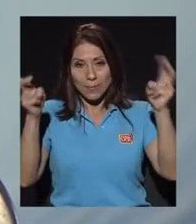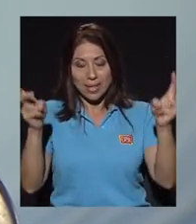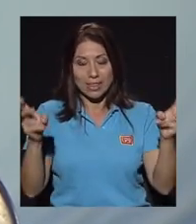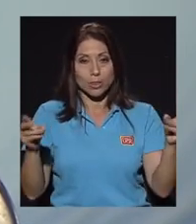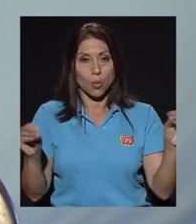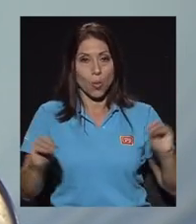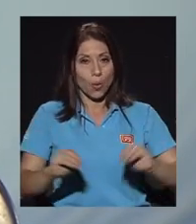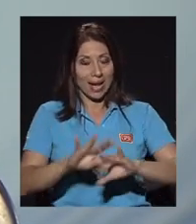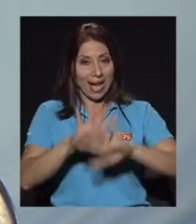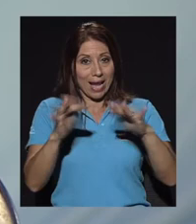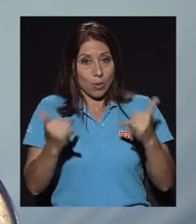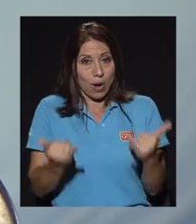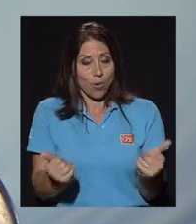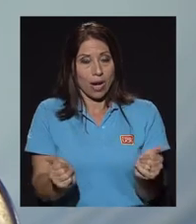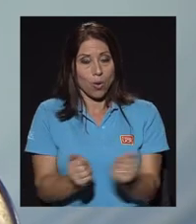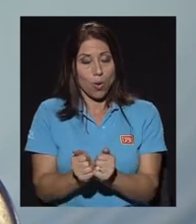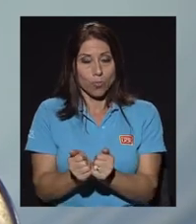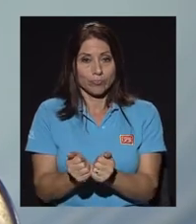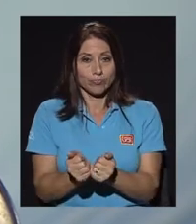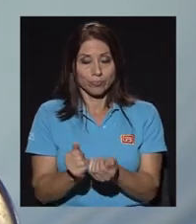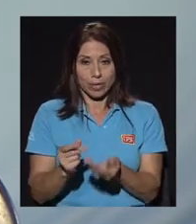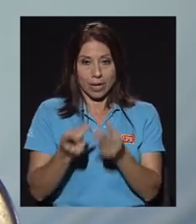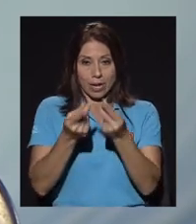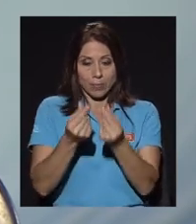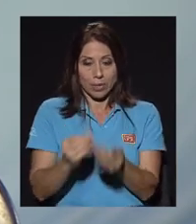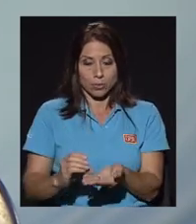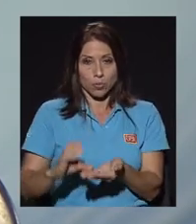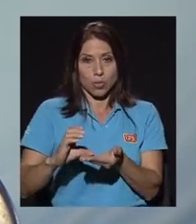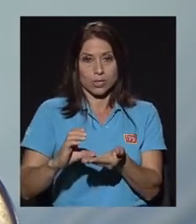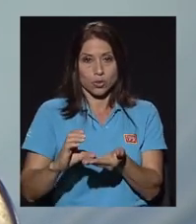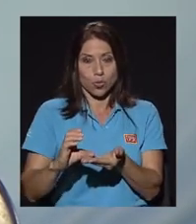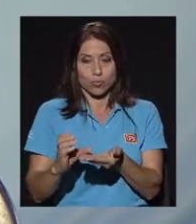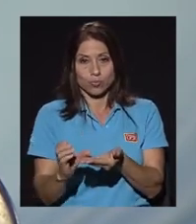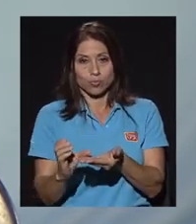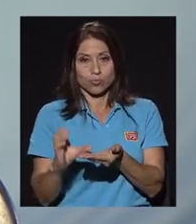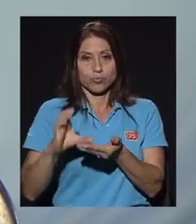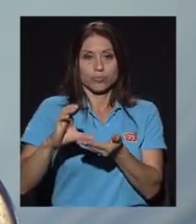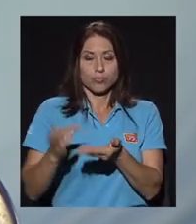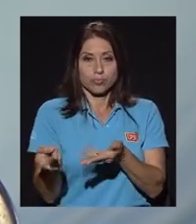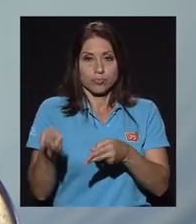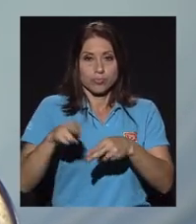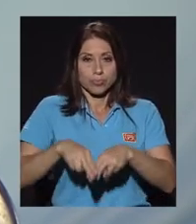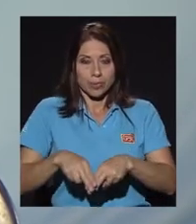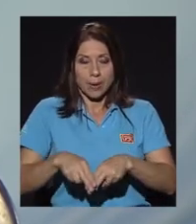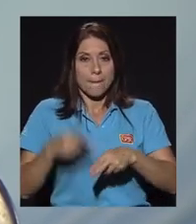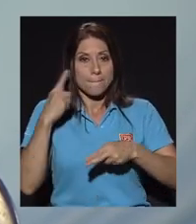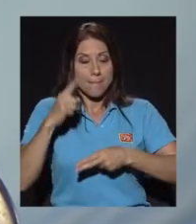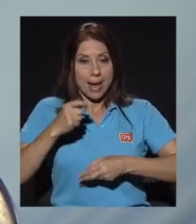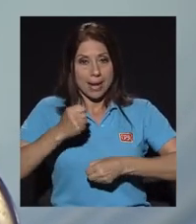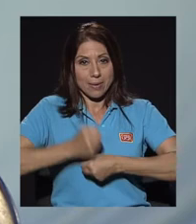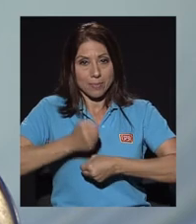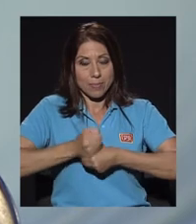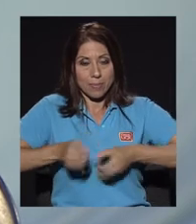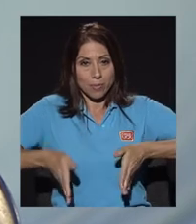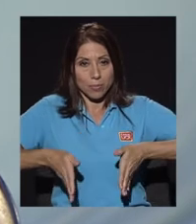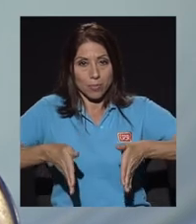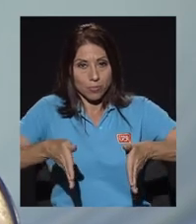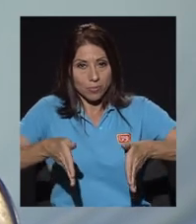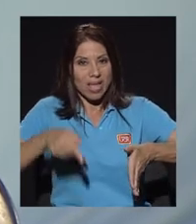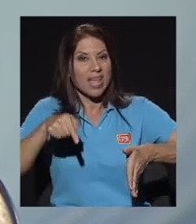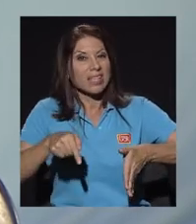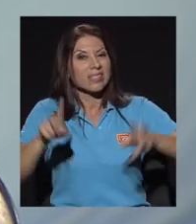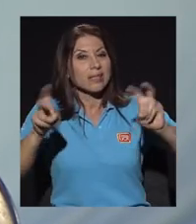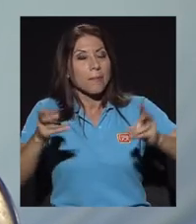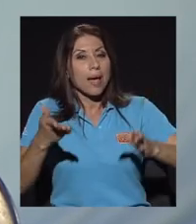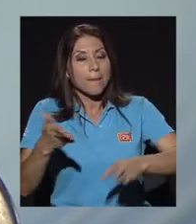y más ahora con el aumento del presupuesto para infraestructura, específicamente es el mejoramiento de los caminos.